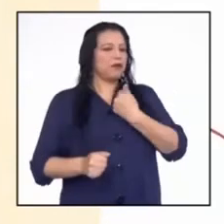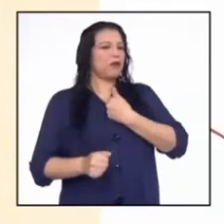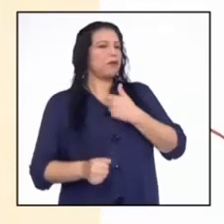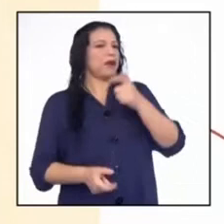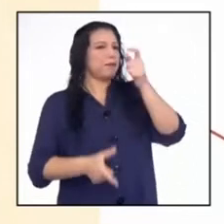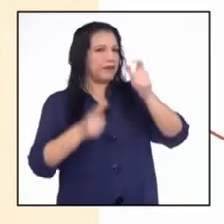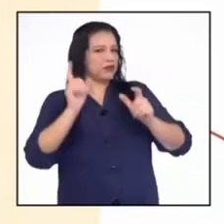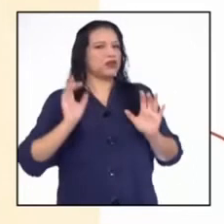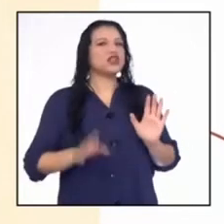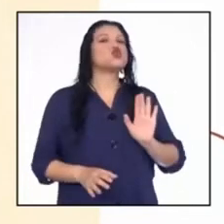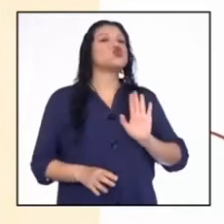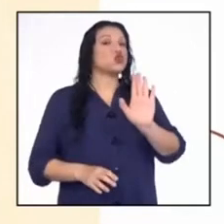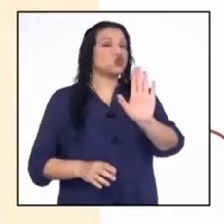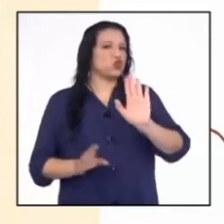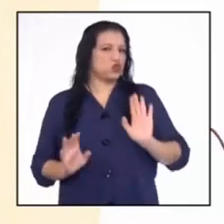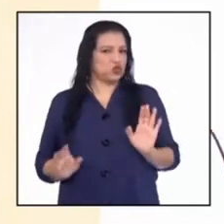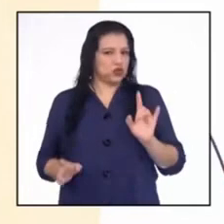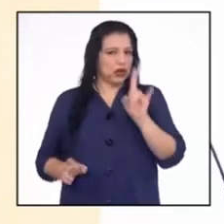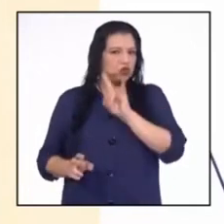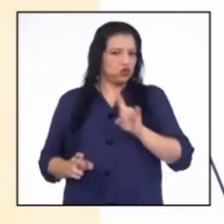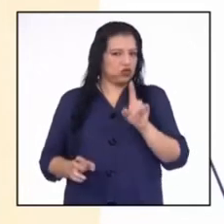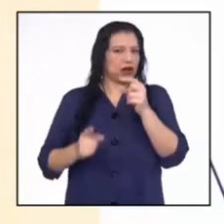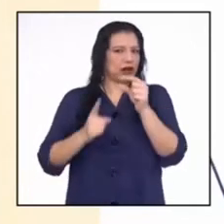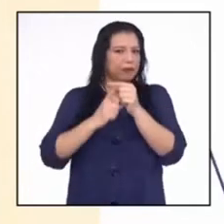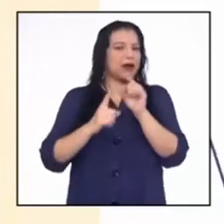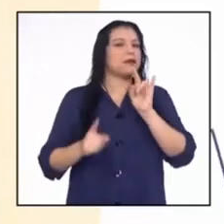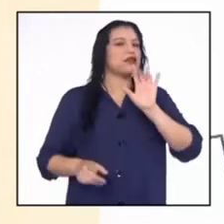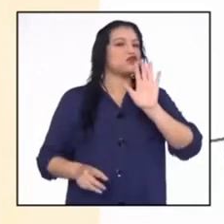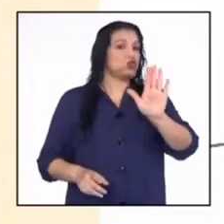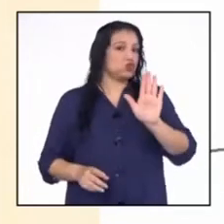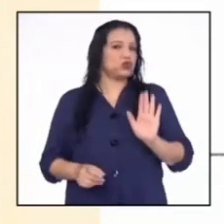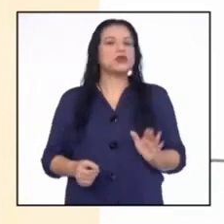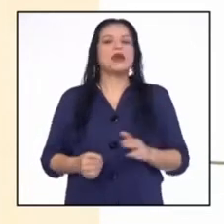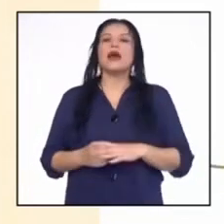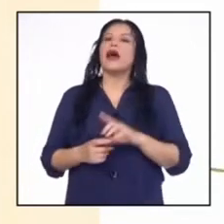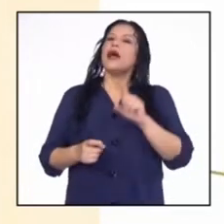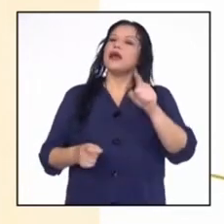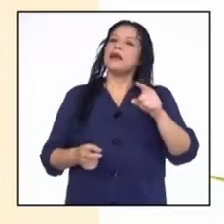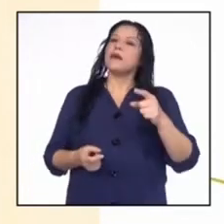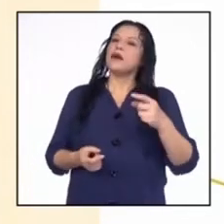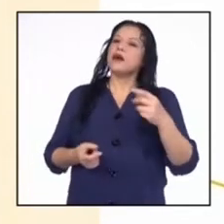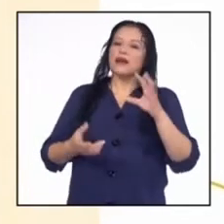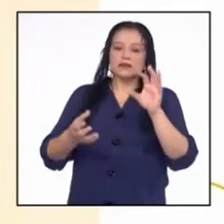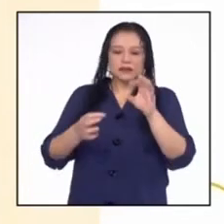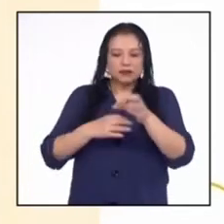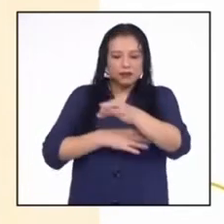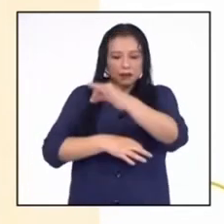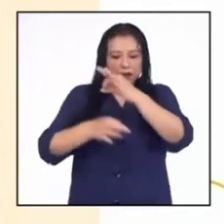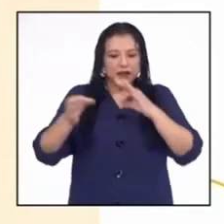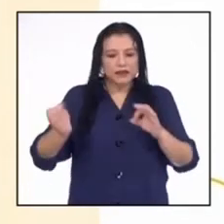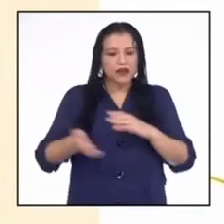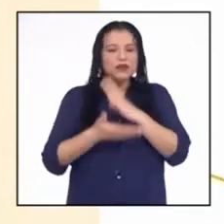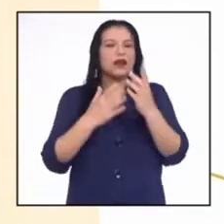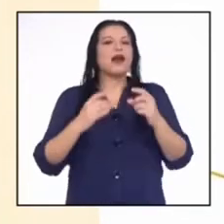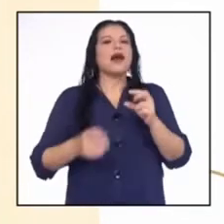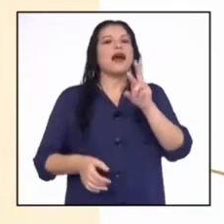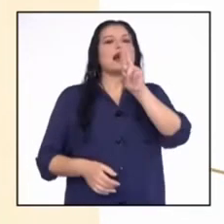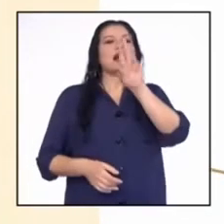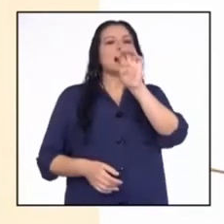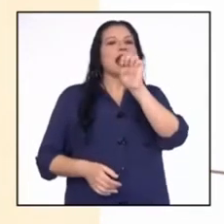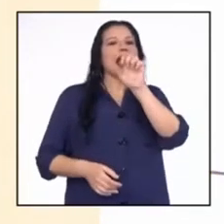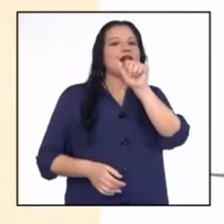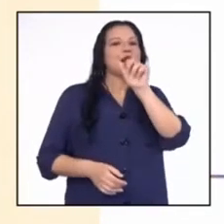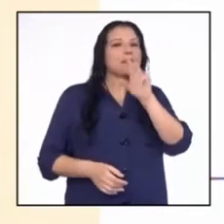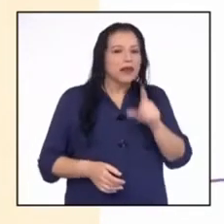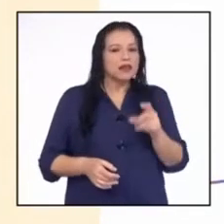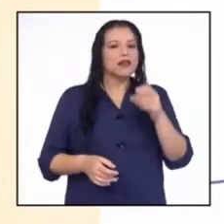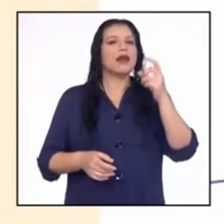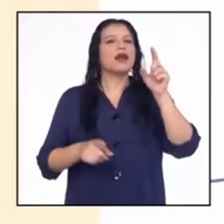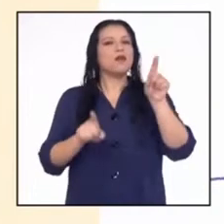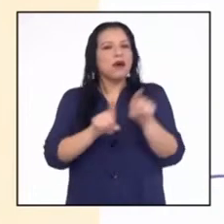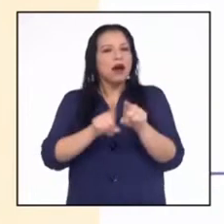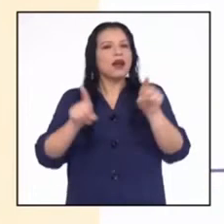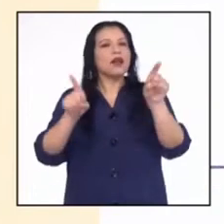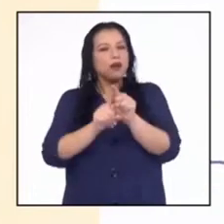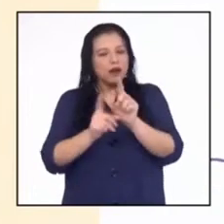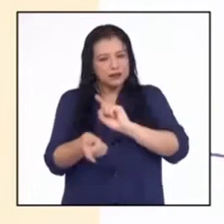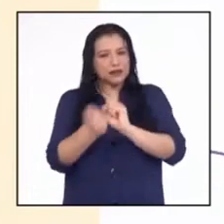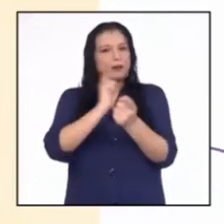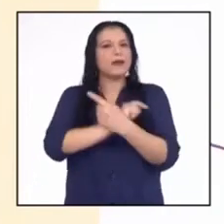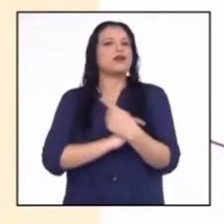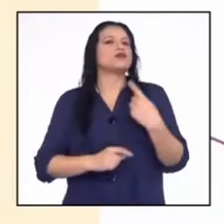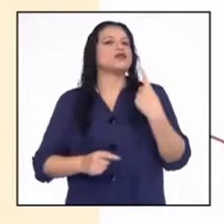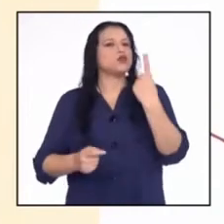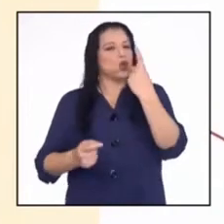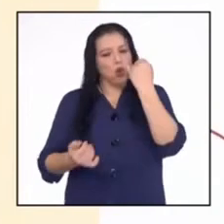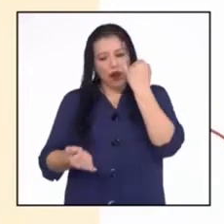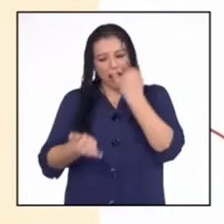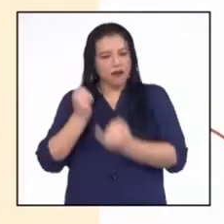decir sus. Finalmente, veo que has reemplazado todas las veces que usaste la palabra realmente y solo la usas